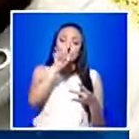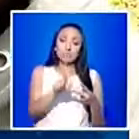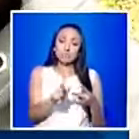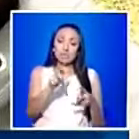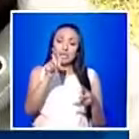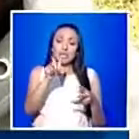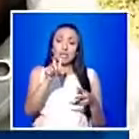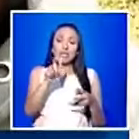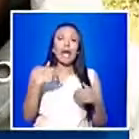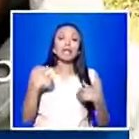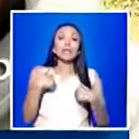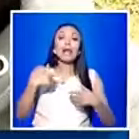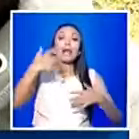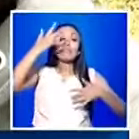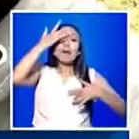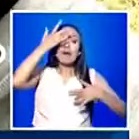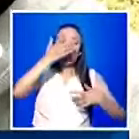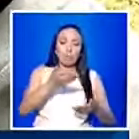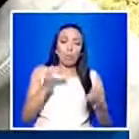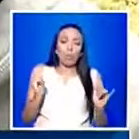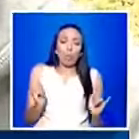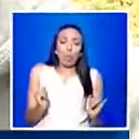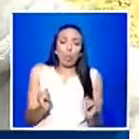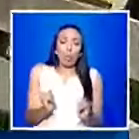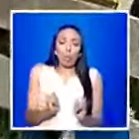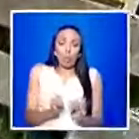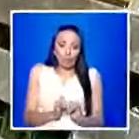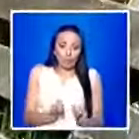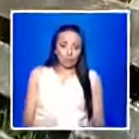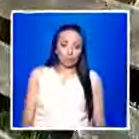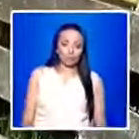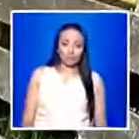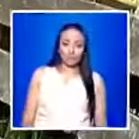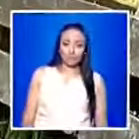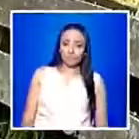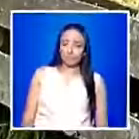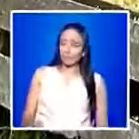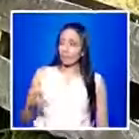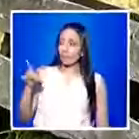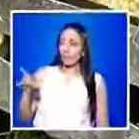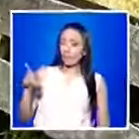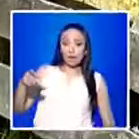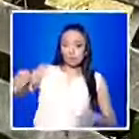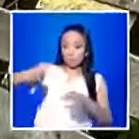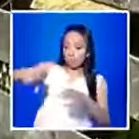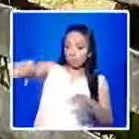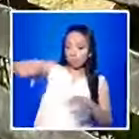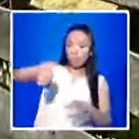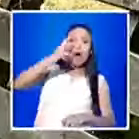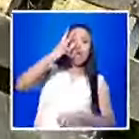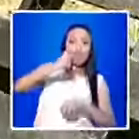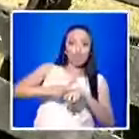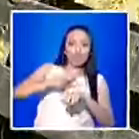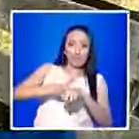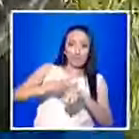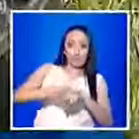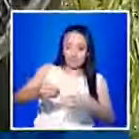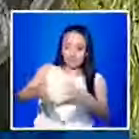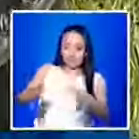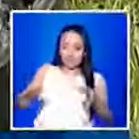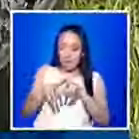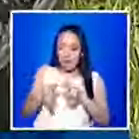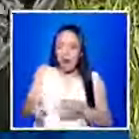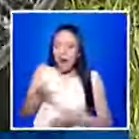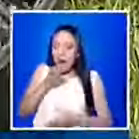se flaqueen también dentro de esta zona. No viene a ellos corriendo porque llenan los bebederos 2 veces al día, pero